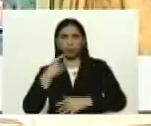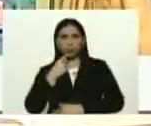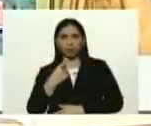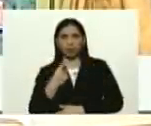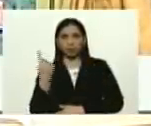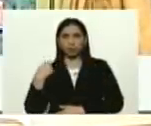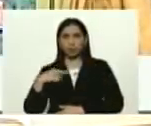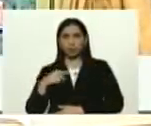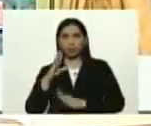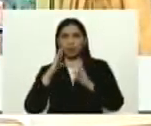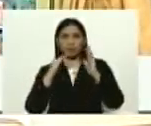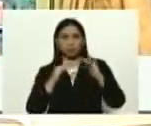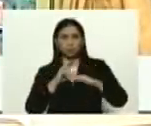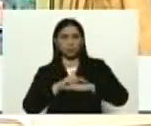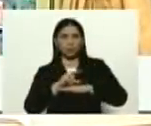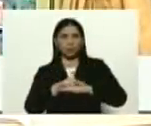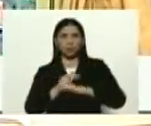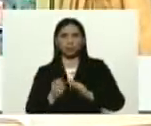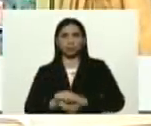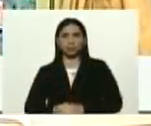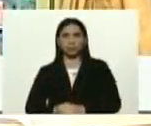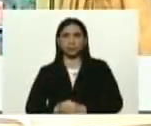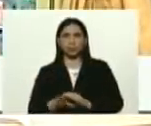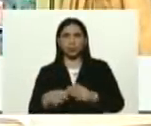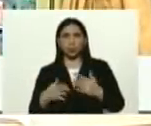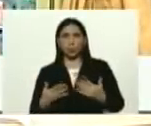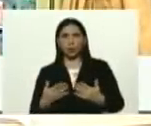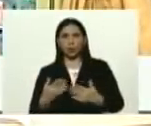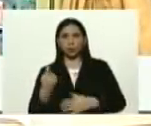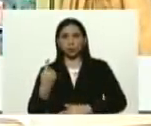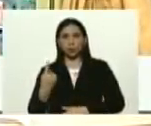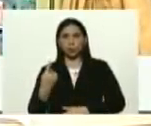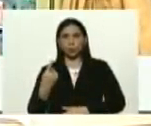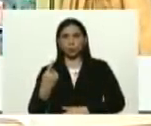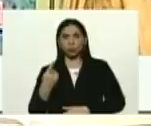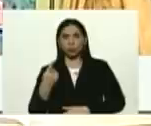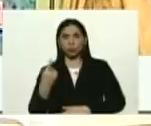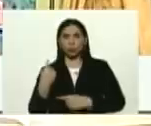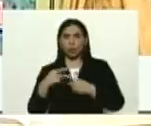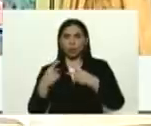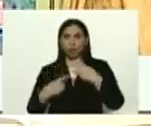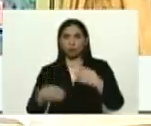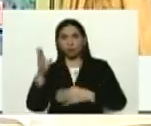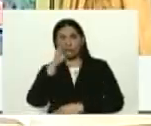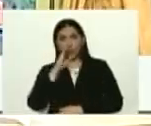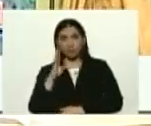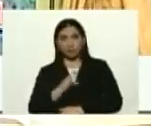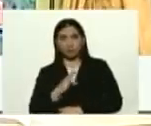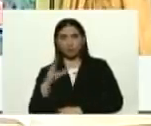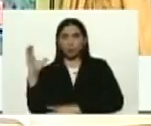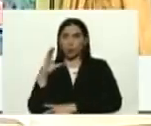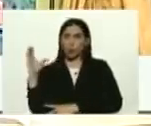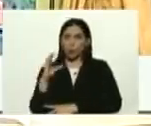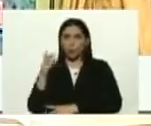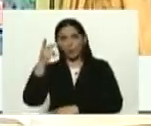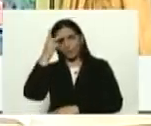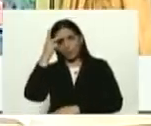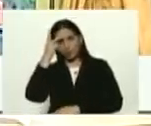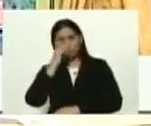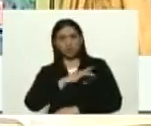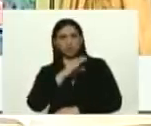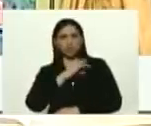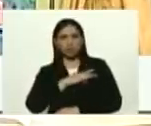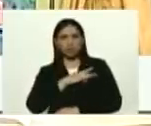su atención médica. Cuando uno ve los casos de Brasil, Colombia, Perú, Chile, en